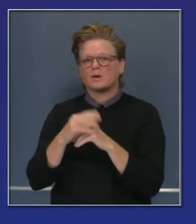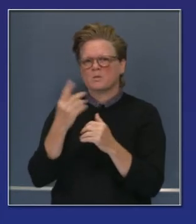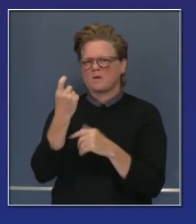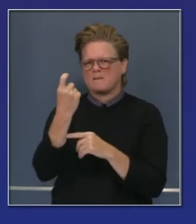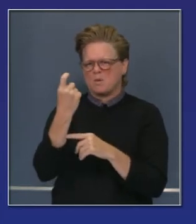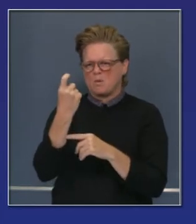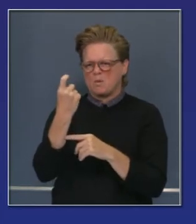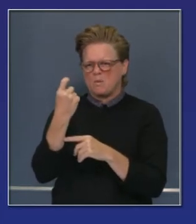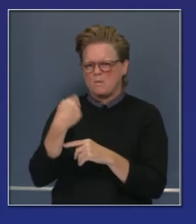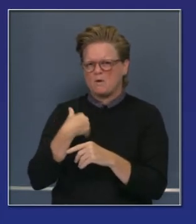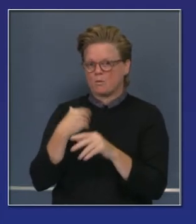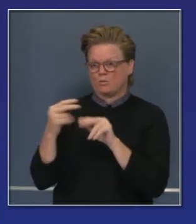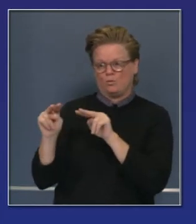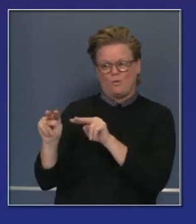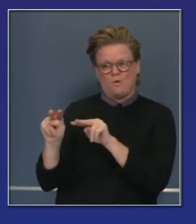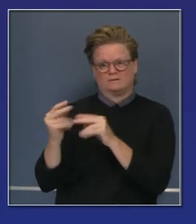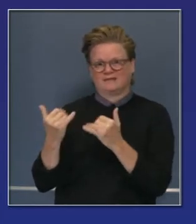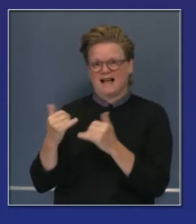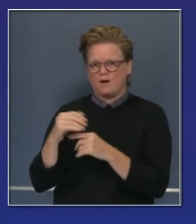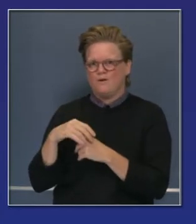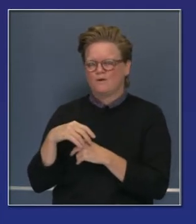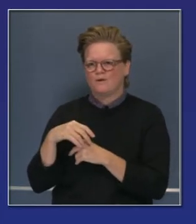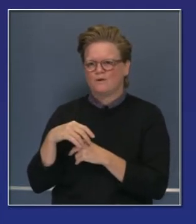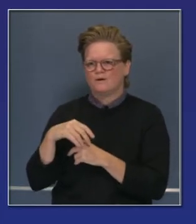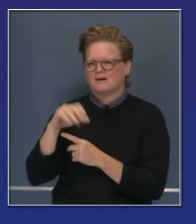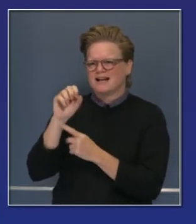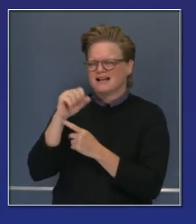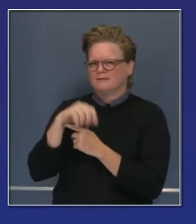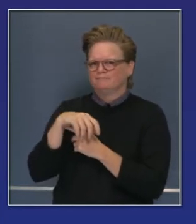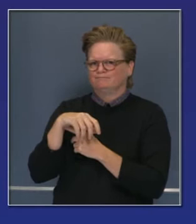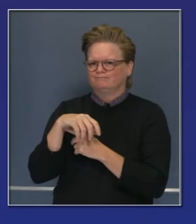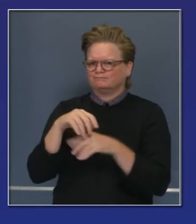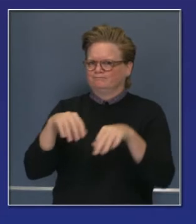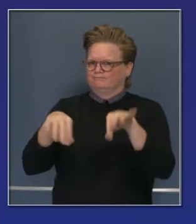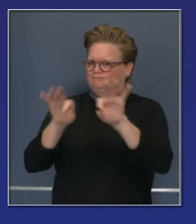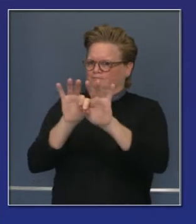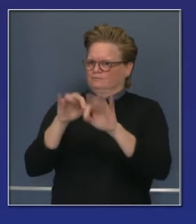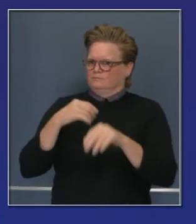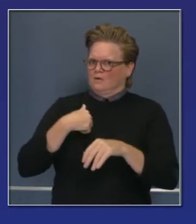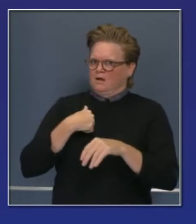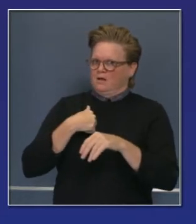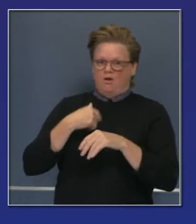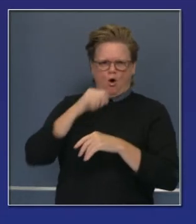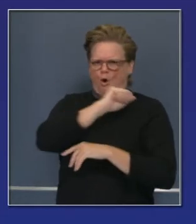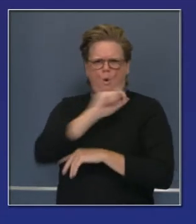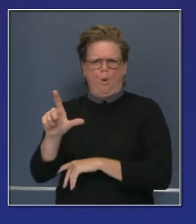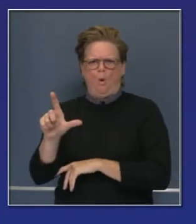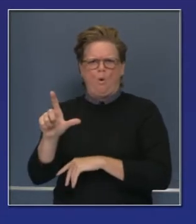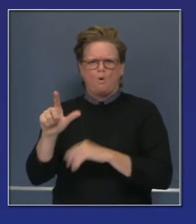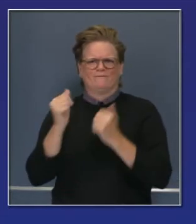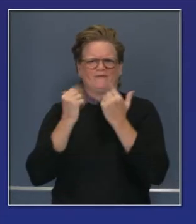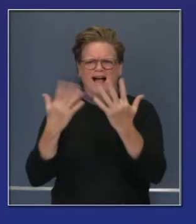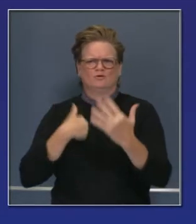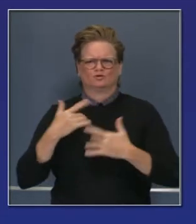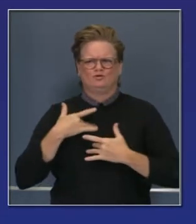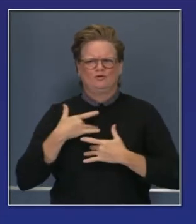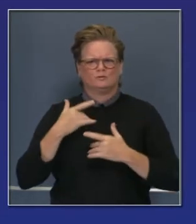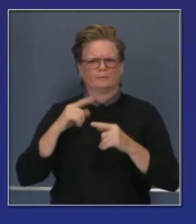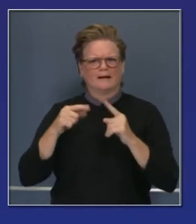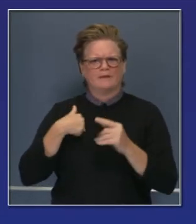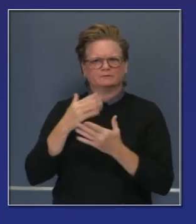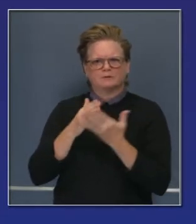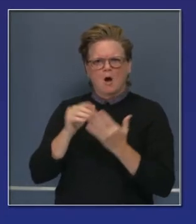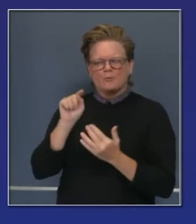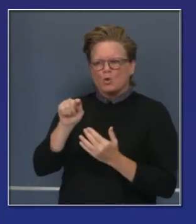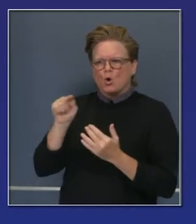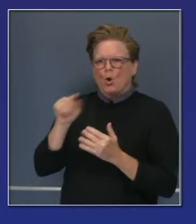acres calcinados. Otro incendio, el de SQF. Todos estos incendios, claro, son importantes,